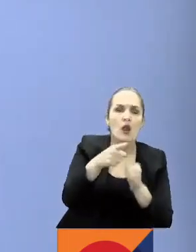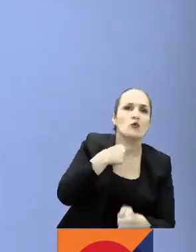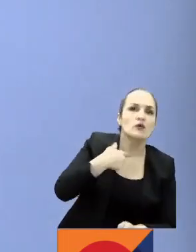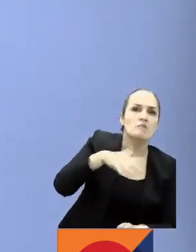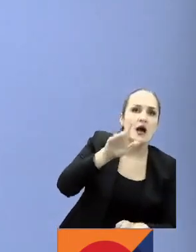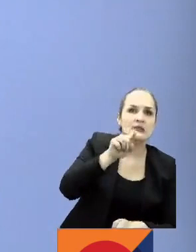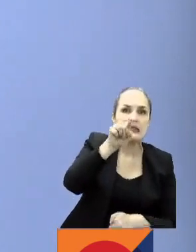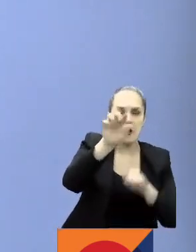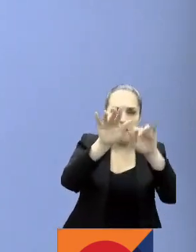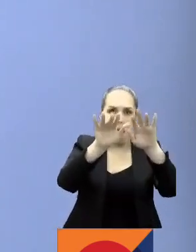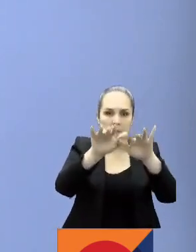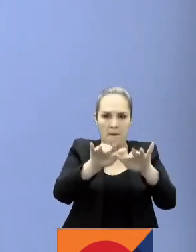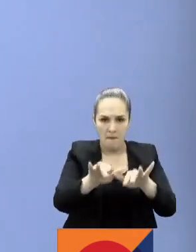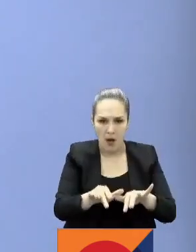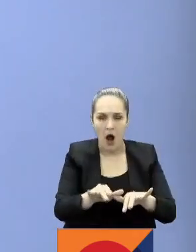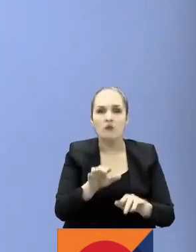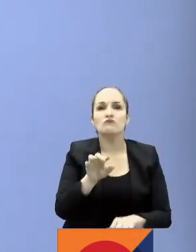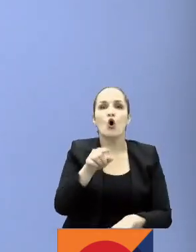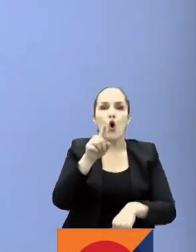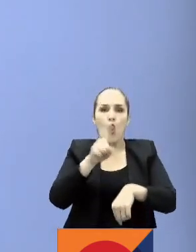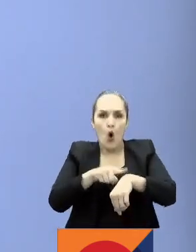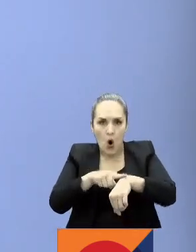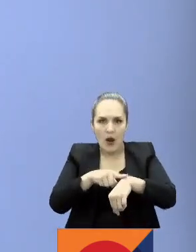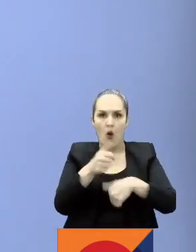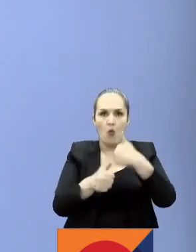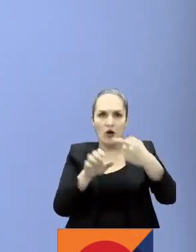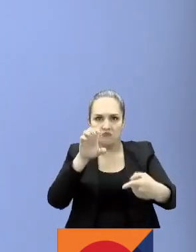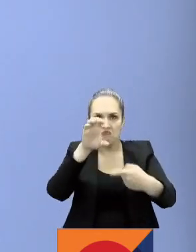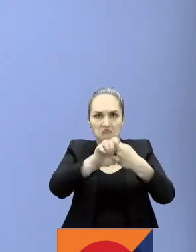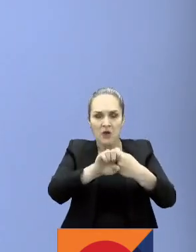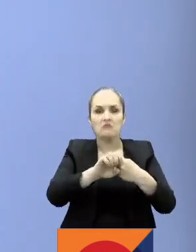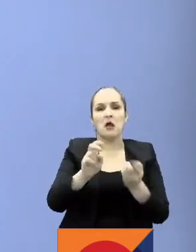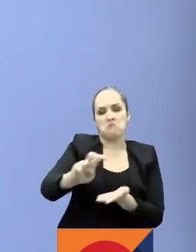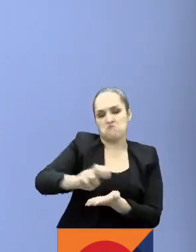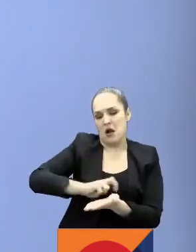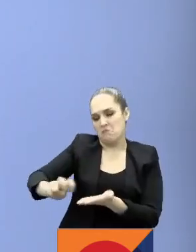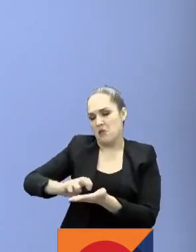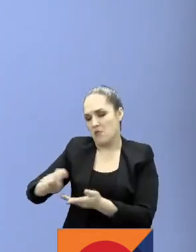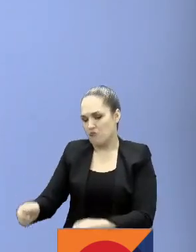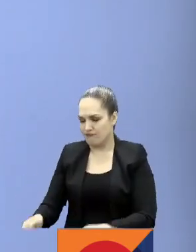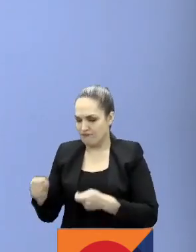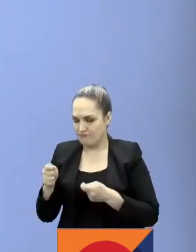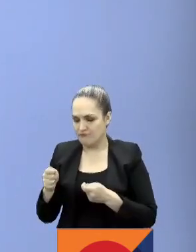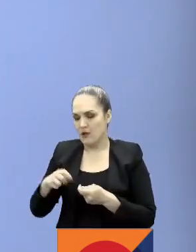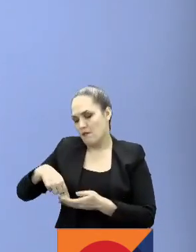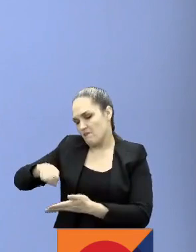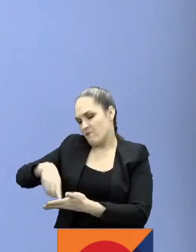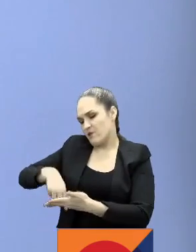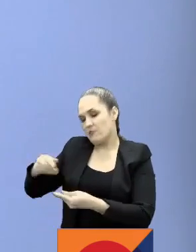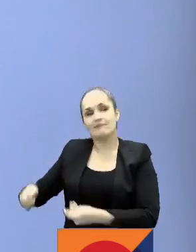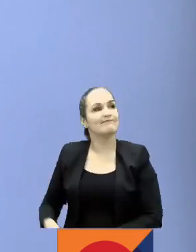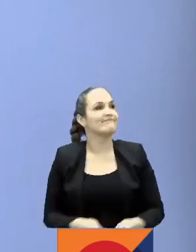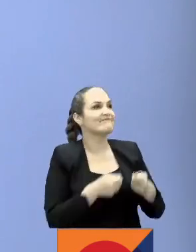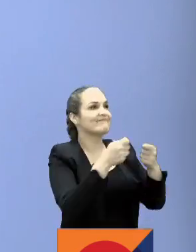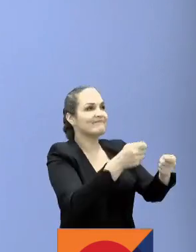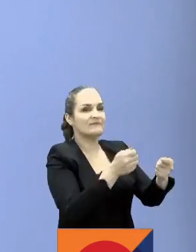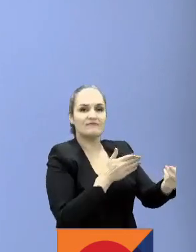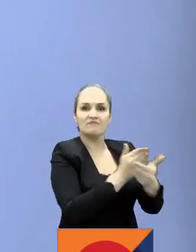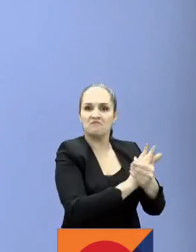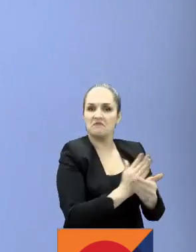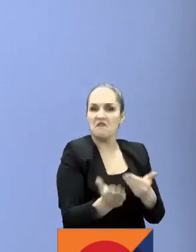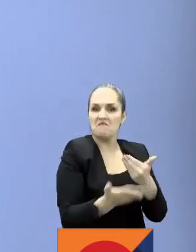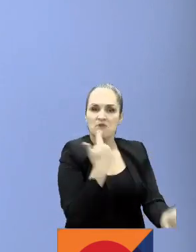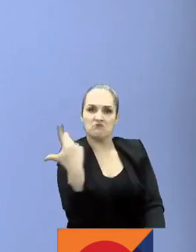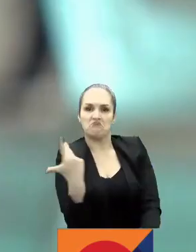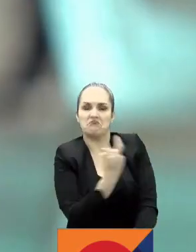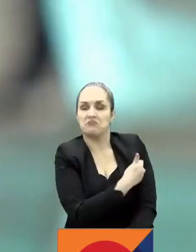sus datos, elige el horario, imprime y diligencia el consentimiento informado que debe entregar el día de su cita para agilizar el proceso